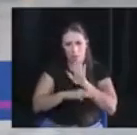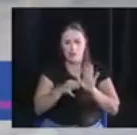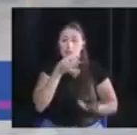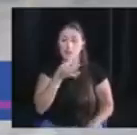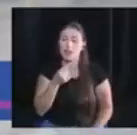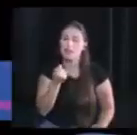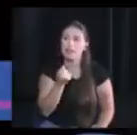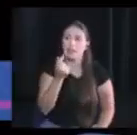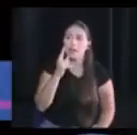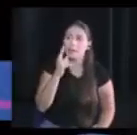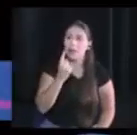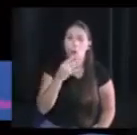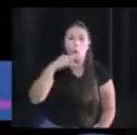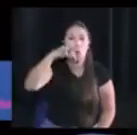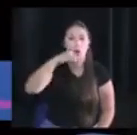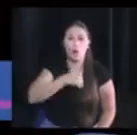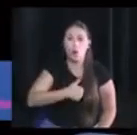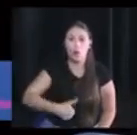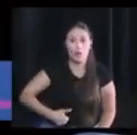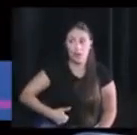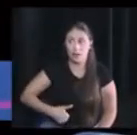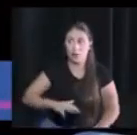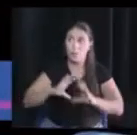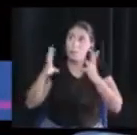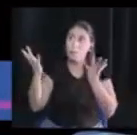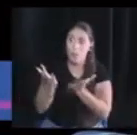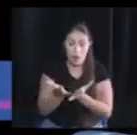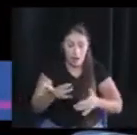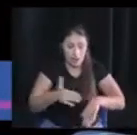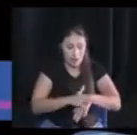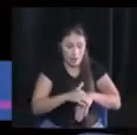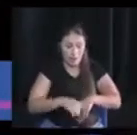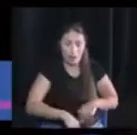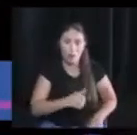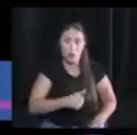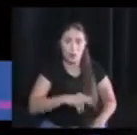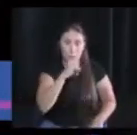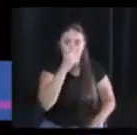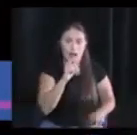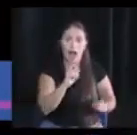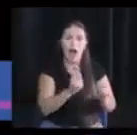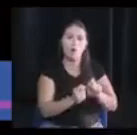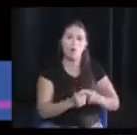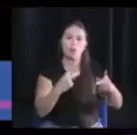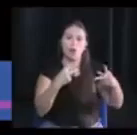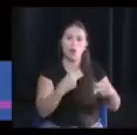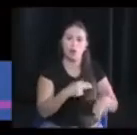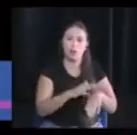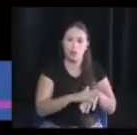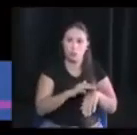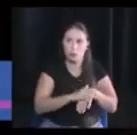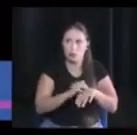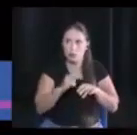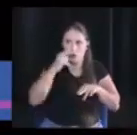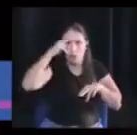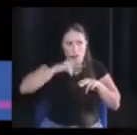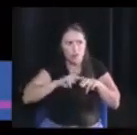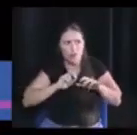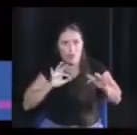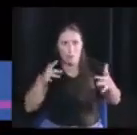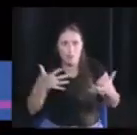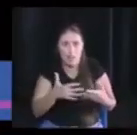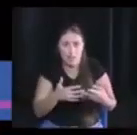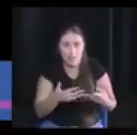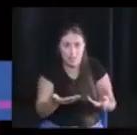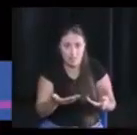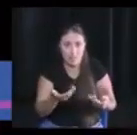el único gobierno del mundo que ha hecho un ajuste en plena pandemia. Pero también es, debe ser la única